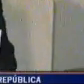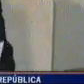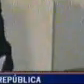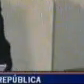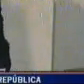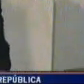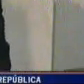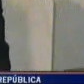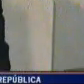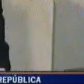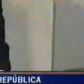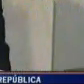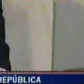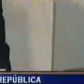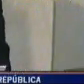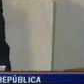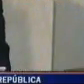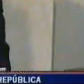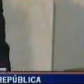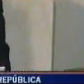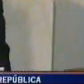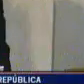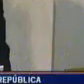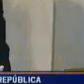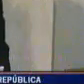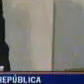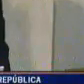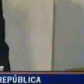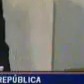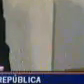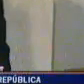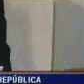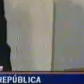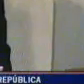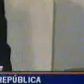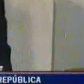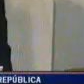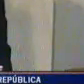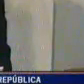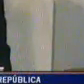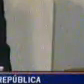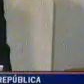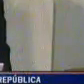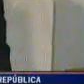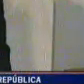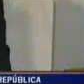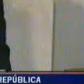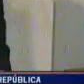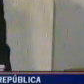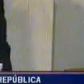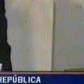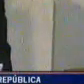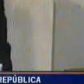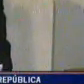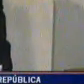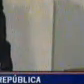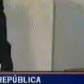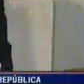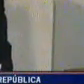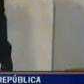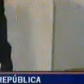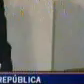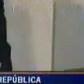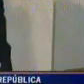Dice el especialista José Roberto Acosta, créditos a 20 años a empresarios privados que tendrán 8 años de gracia,